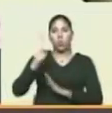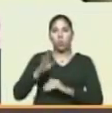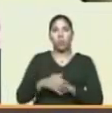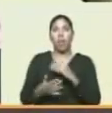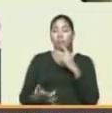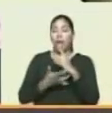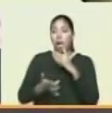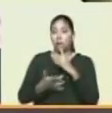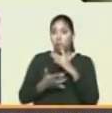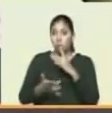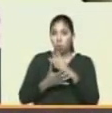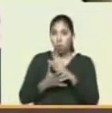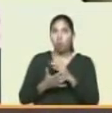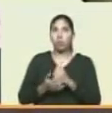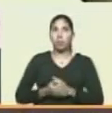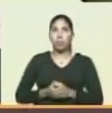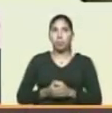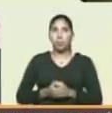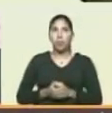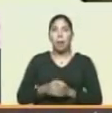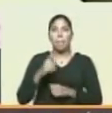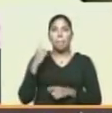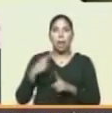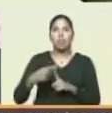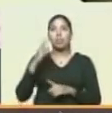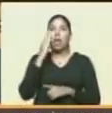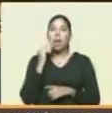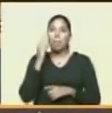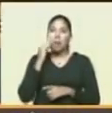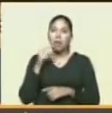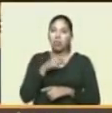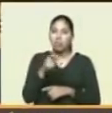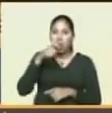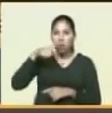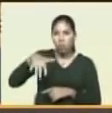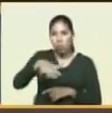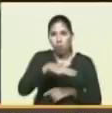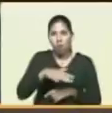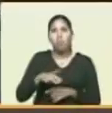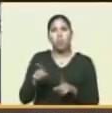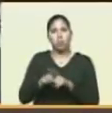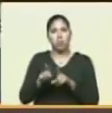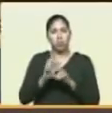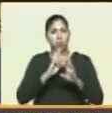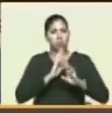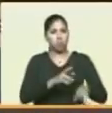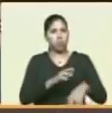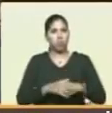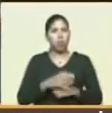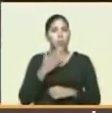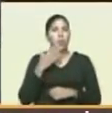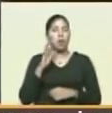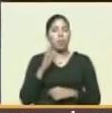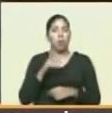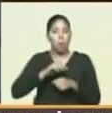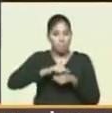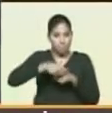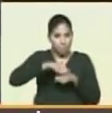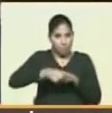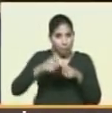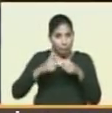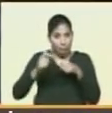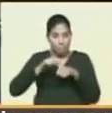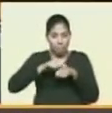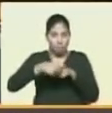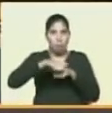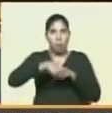tecnologías, los saberes populares, que de alguna manera han venido dando respuesta, como el caso de la papa, repito, que es un caso emblemático